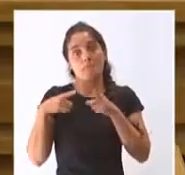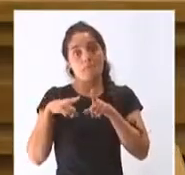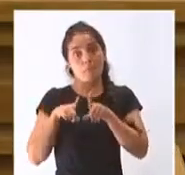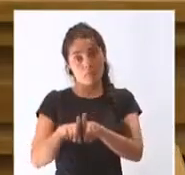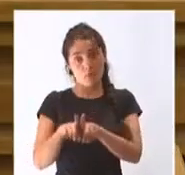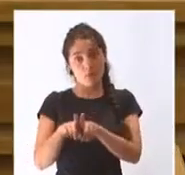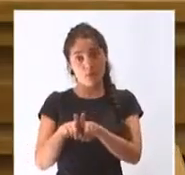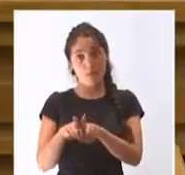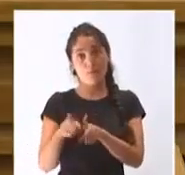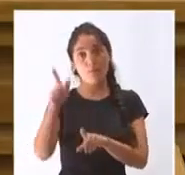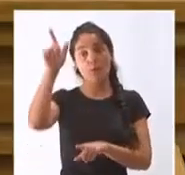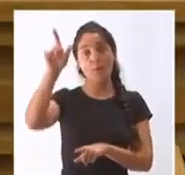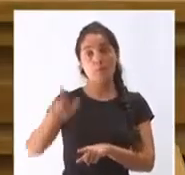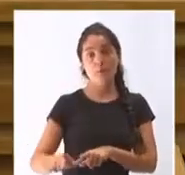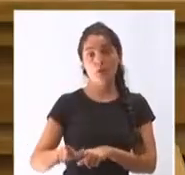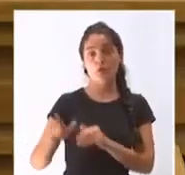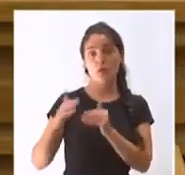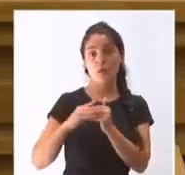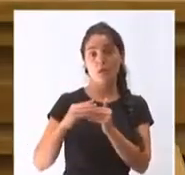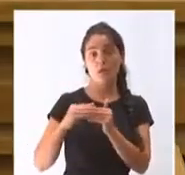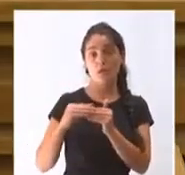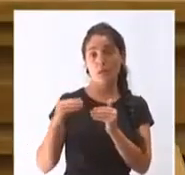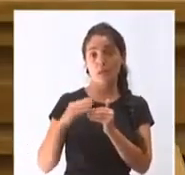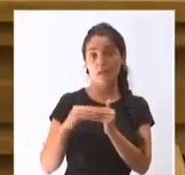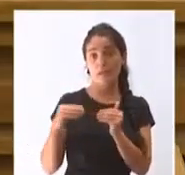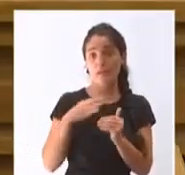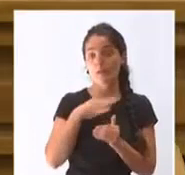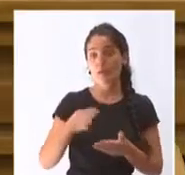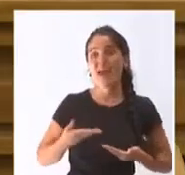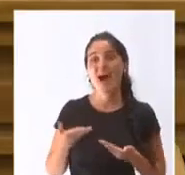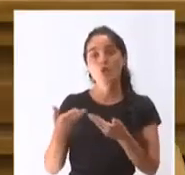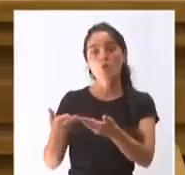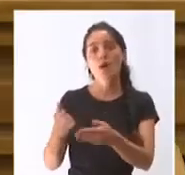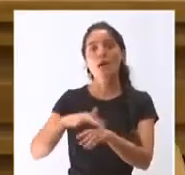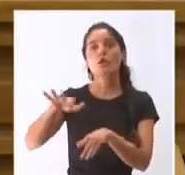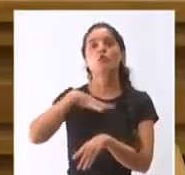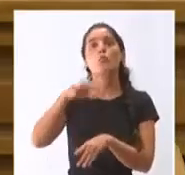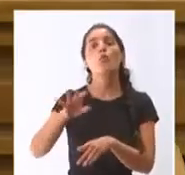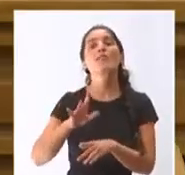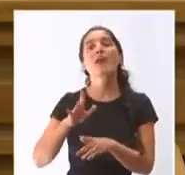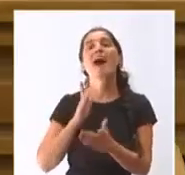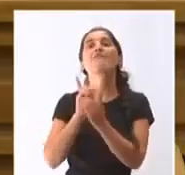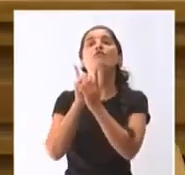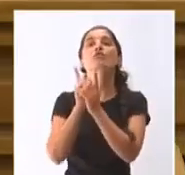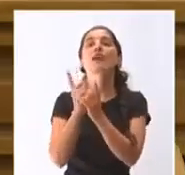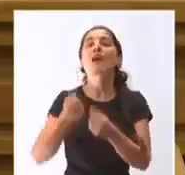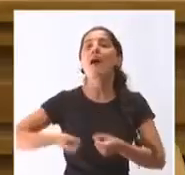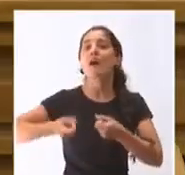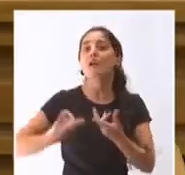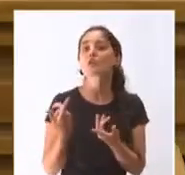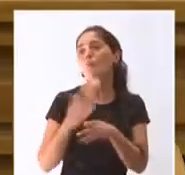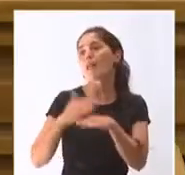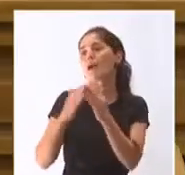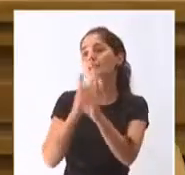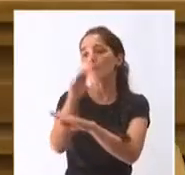al accidente porque le vamos a ayudar a que pueda afrontar incluso gastos de conservación a mantenimiento de esas viviendas que a veces